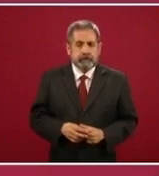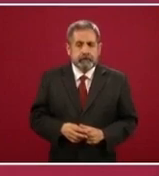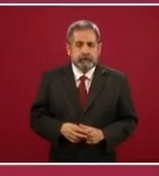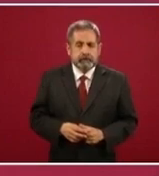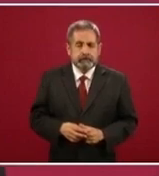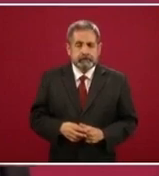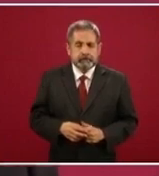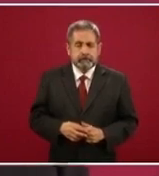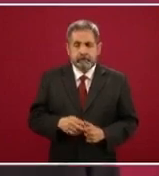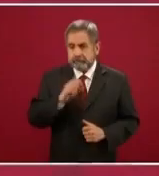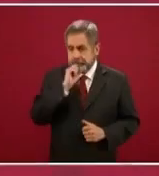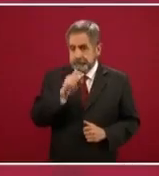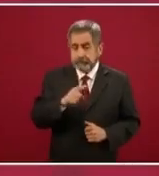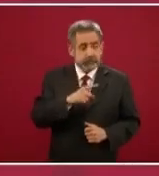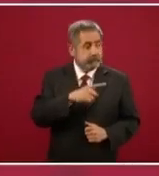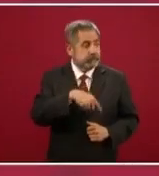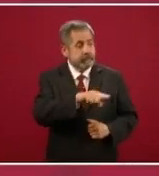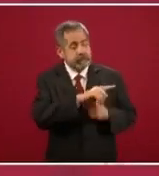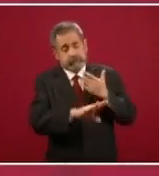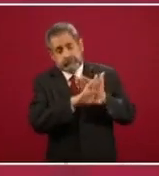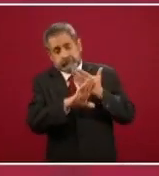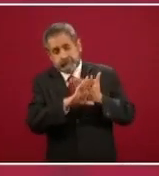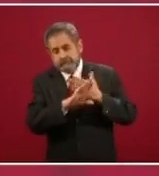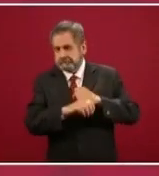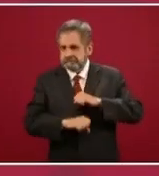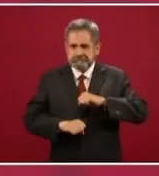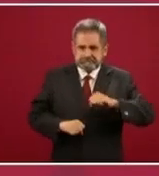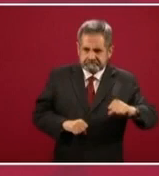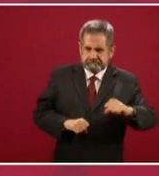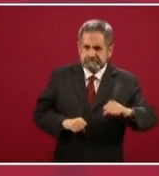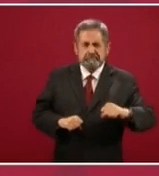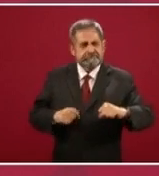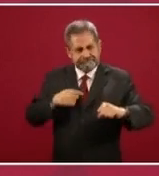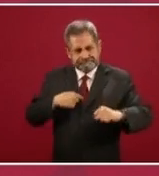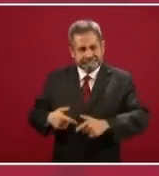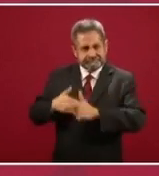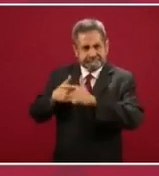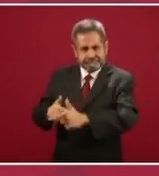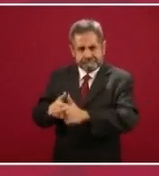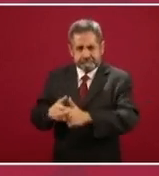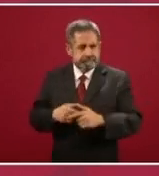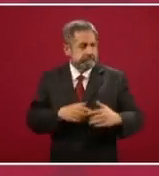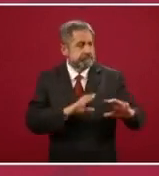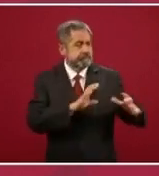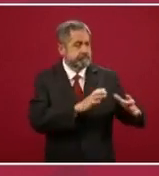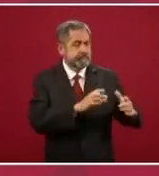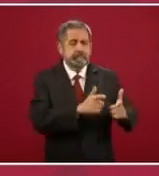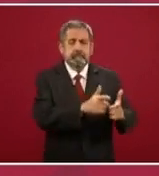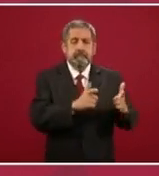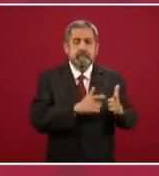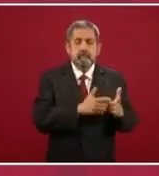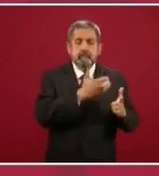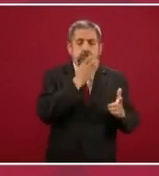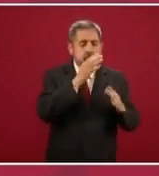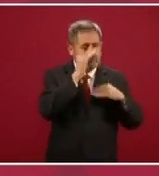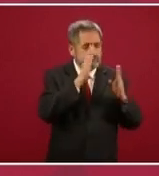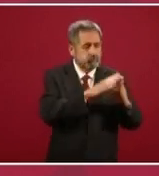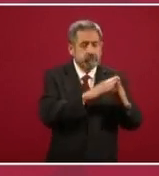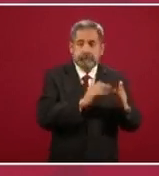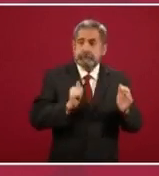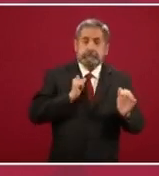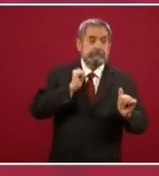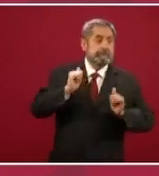los ataques, las lanzadas del conservadurismo, que son muy